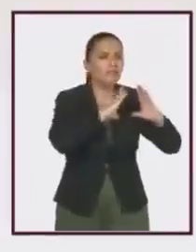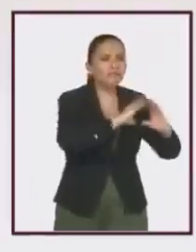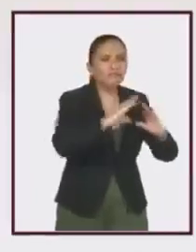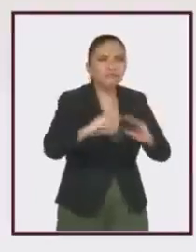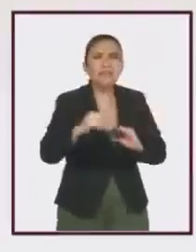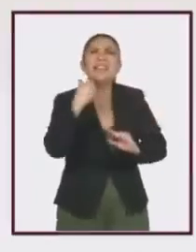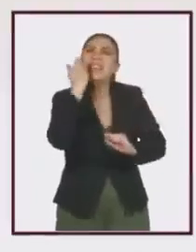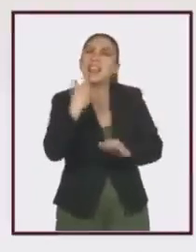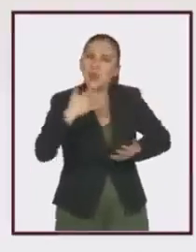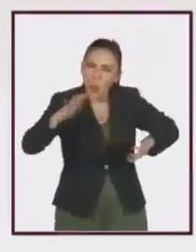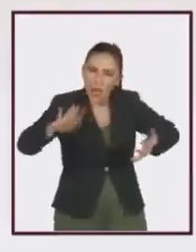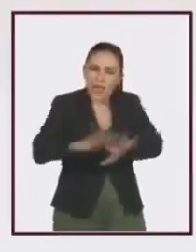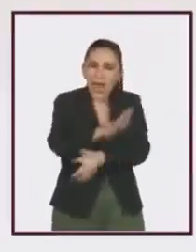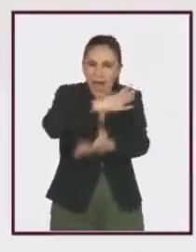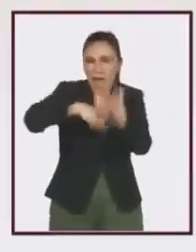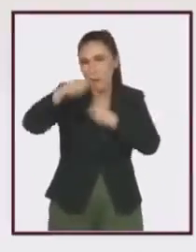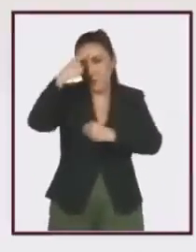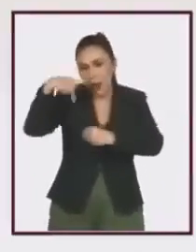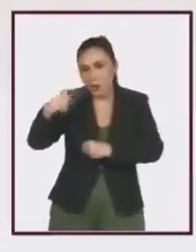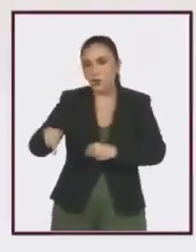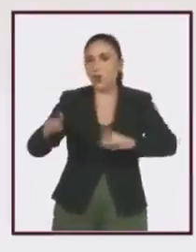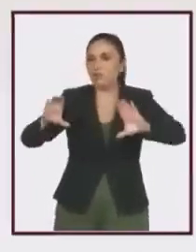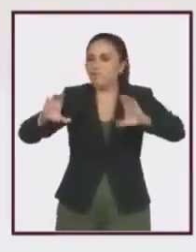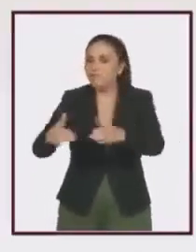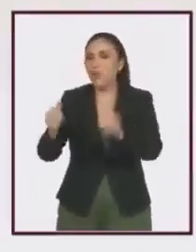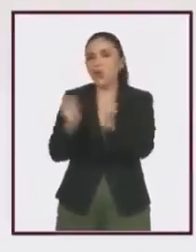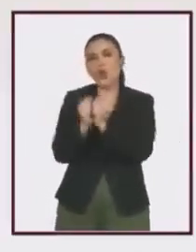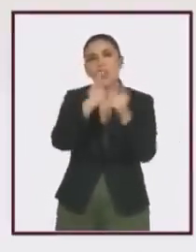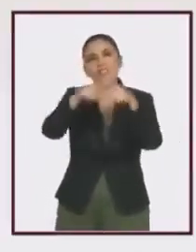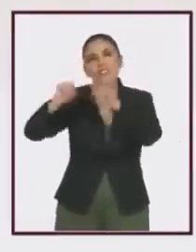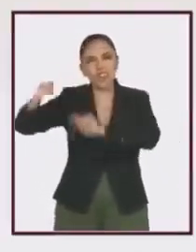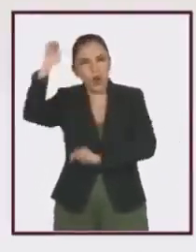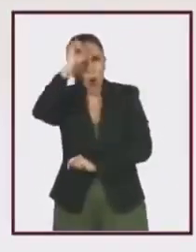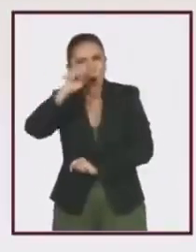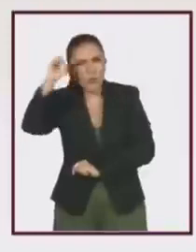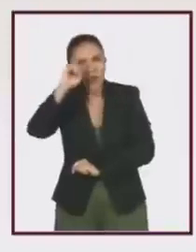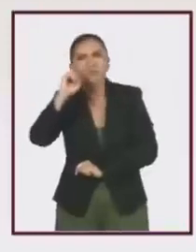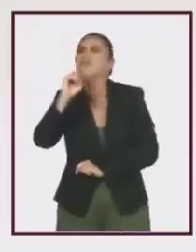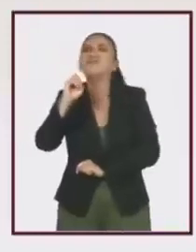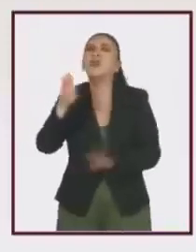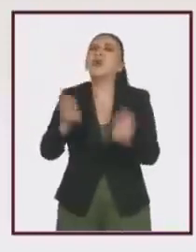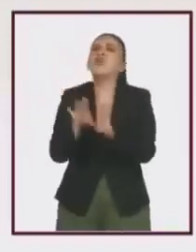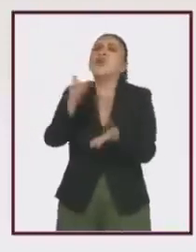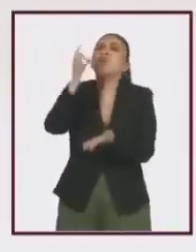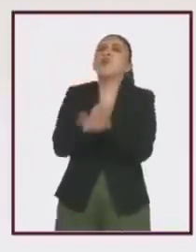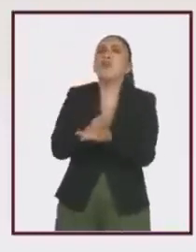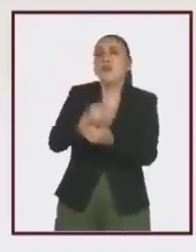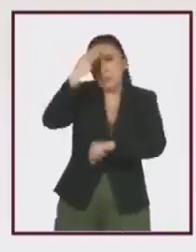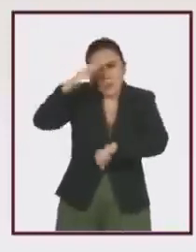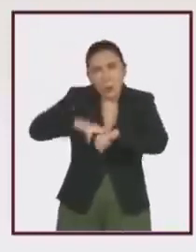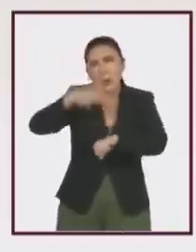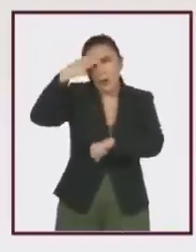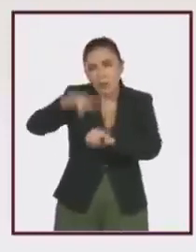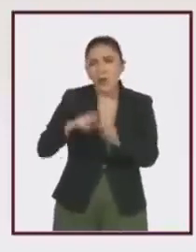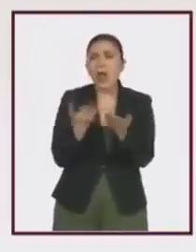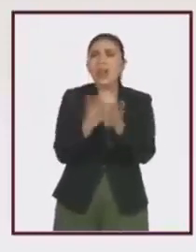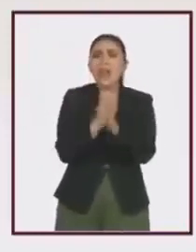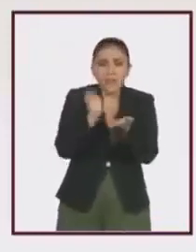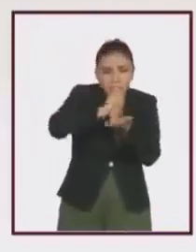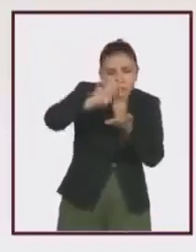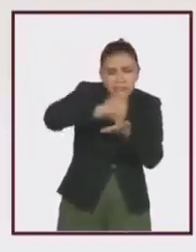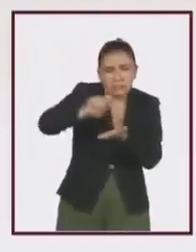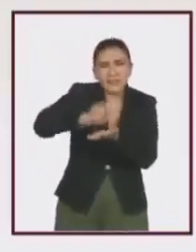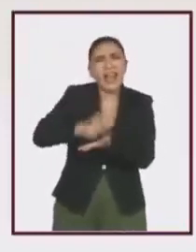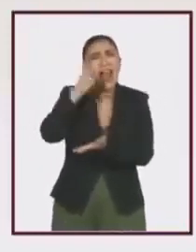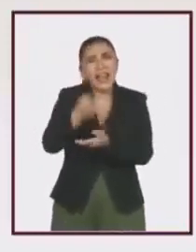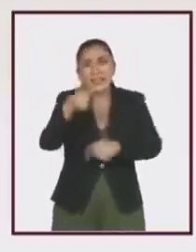una visión escolar que desarrolla criterios. Vienen con unos vicios de solo llenar libros. Eso es lo más difícil al